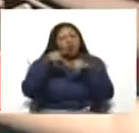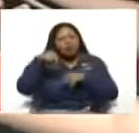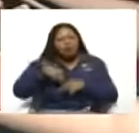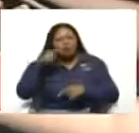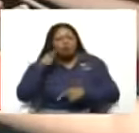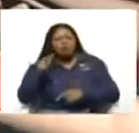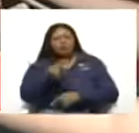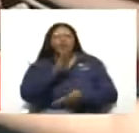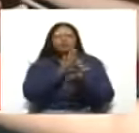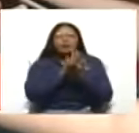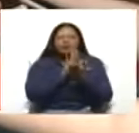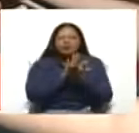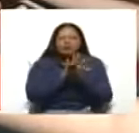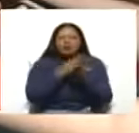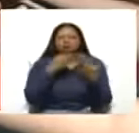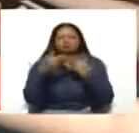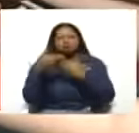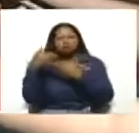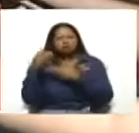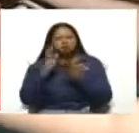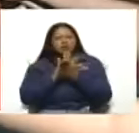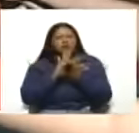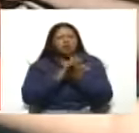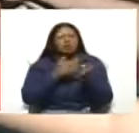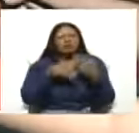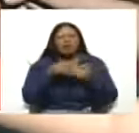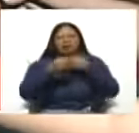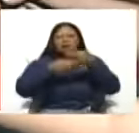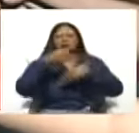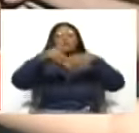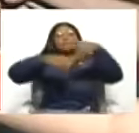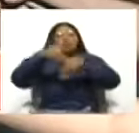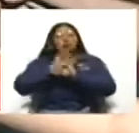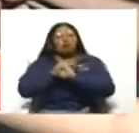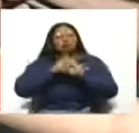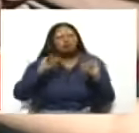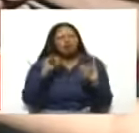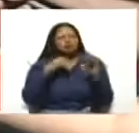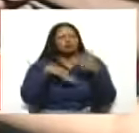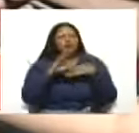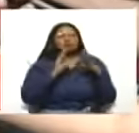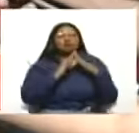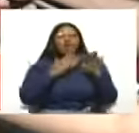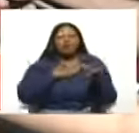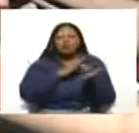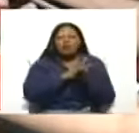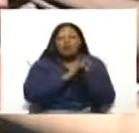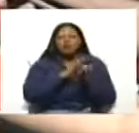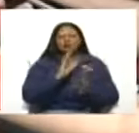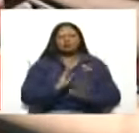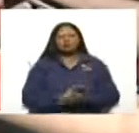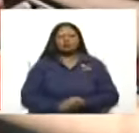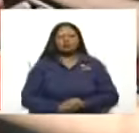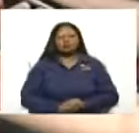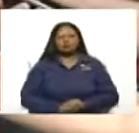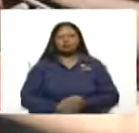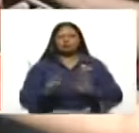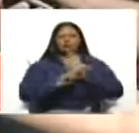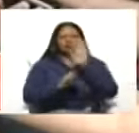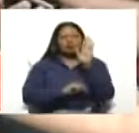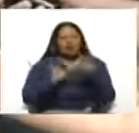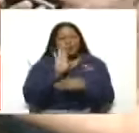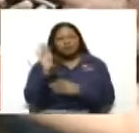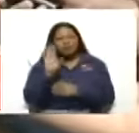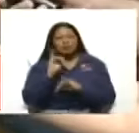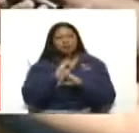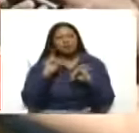tranquilo, pueblo en paz, sale, ejecuta lo que tiene que ejecutar, vota donde tiene que votar, le cumple a la patria,